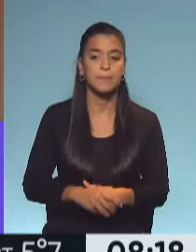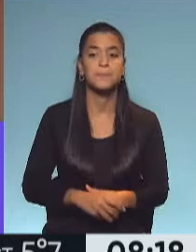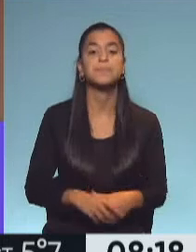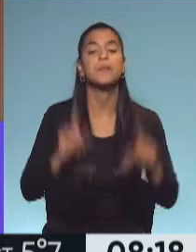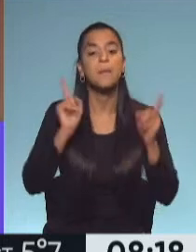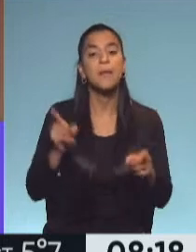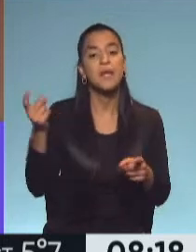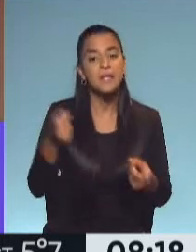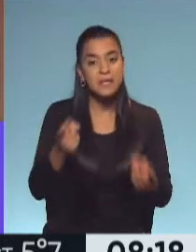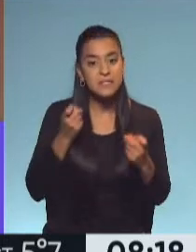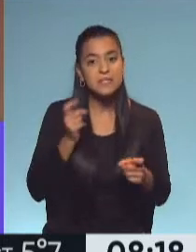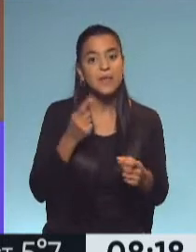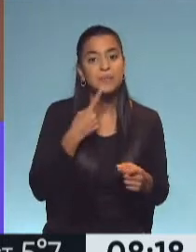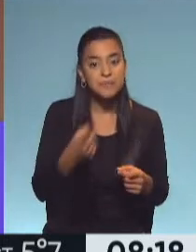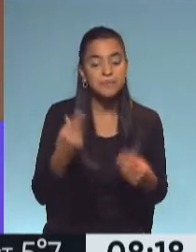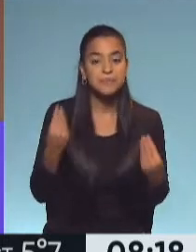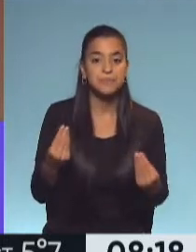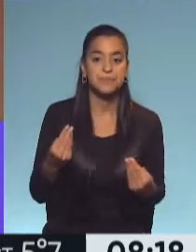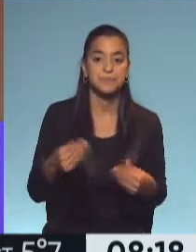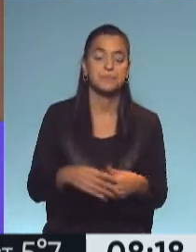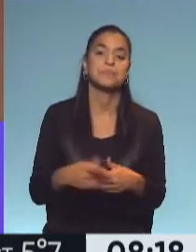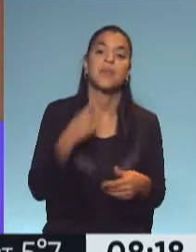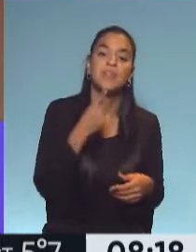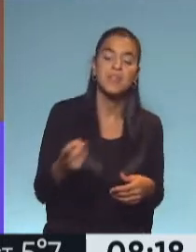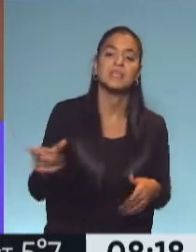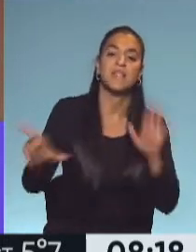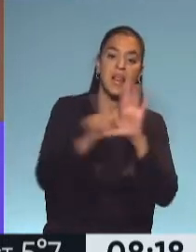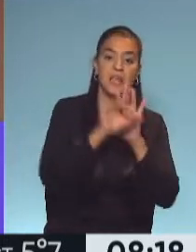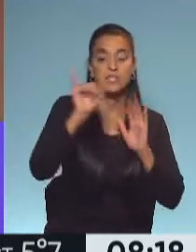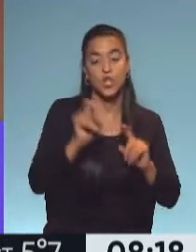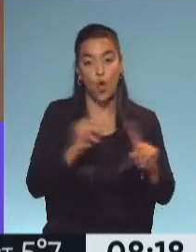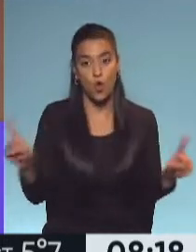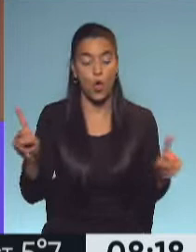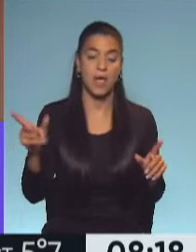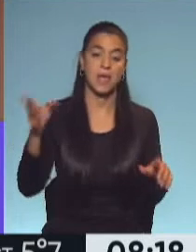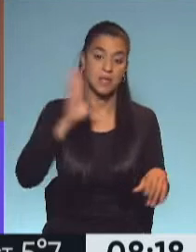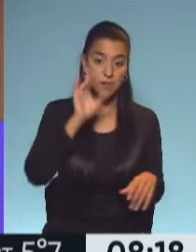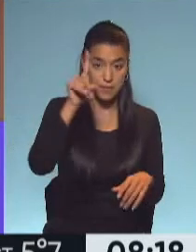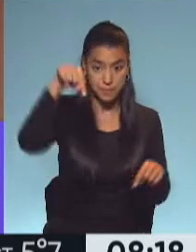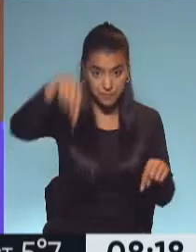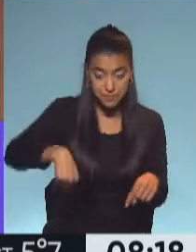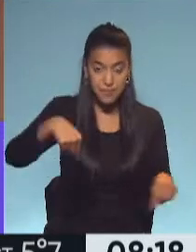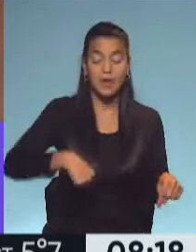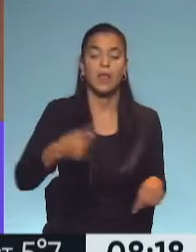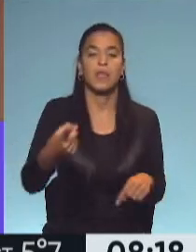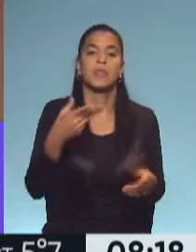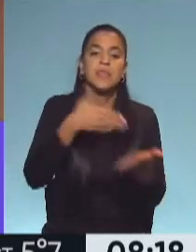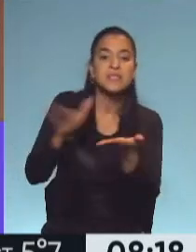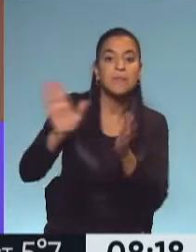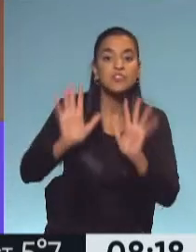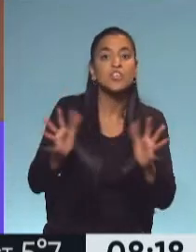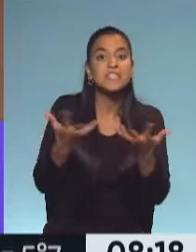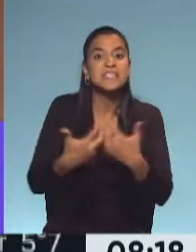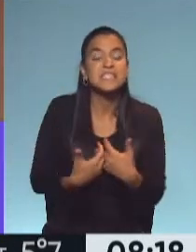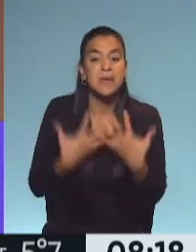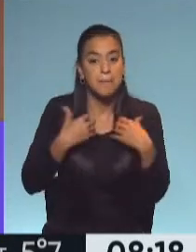es necesario también decir que más allá de lo que dice una ley o no en Estados Unidos, este tipo de discriminaciones en el sistema de salud